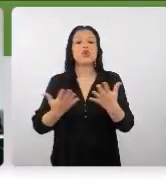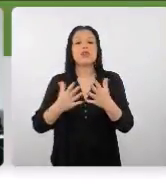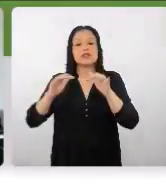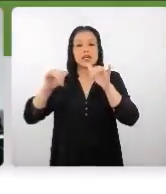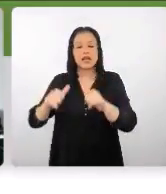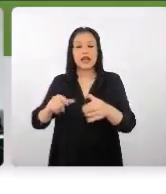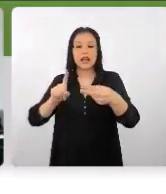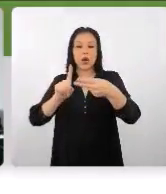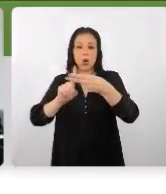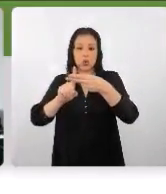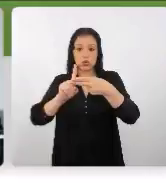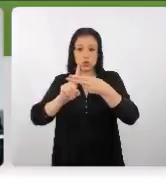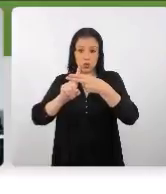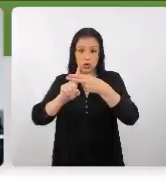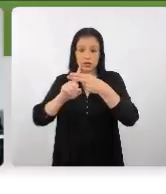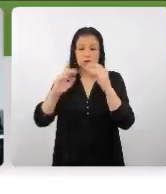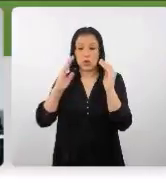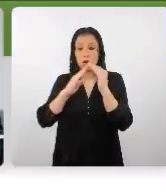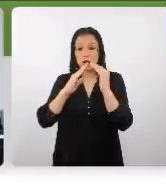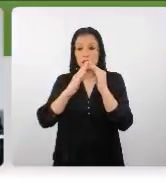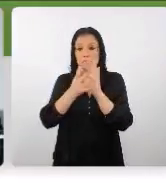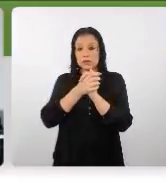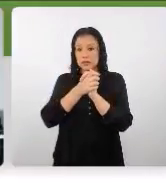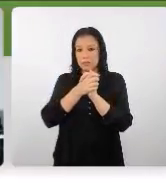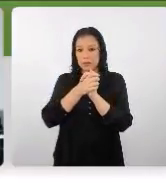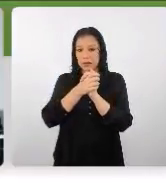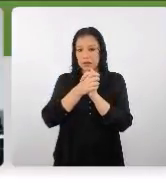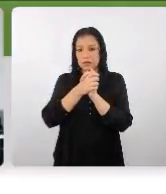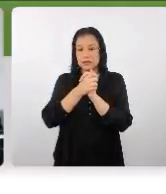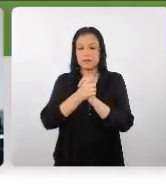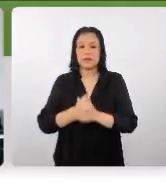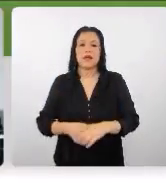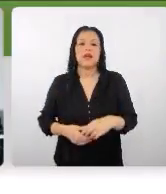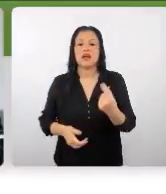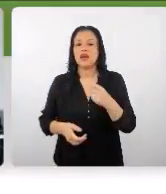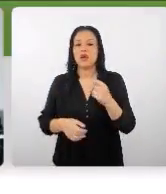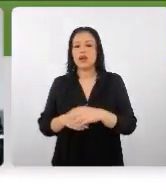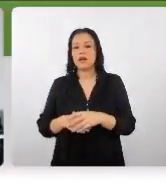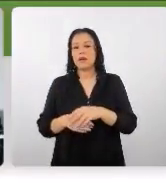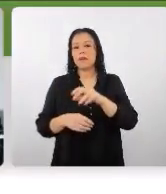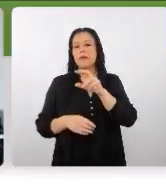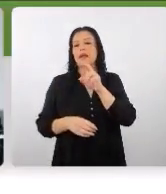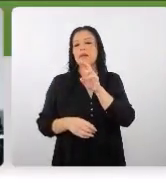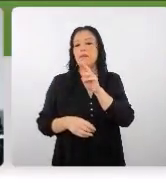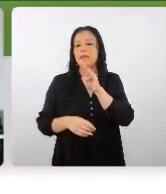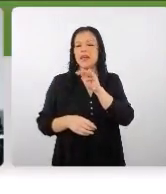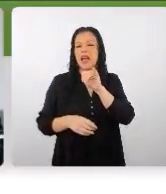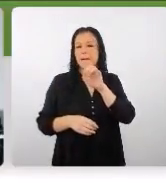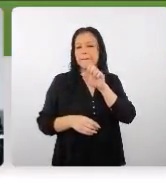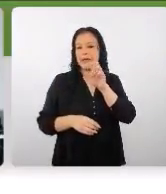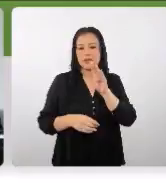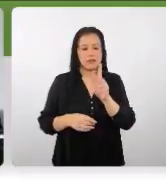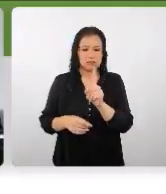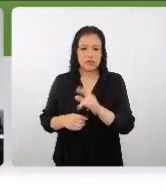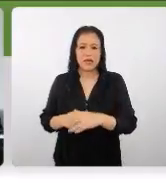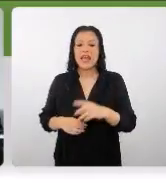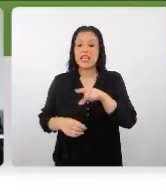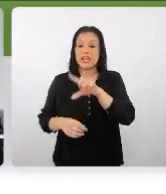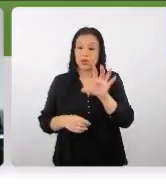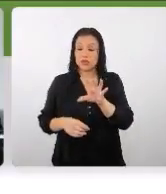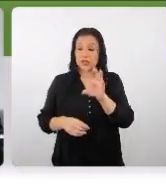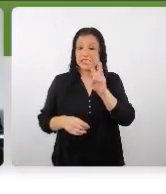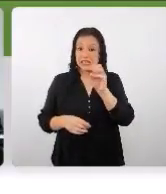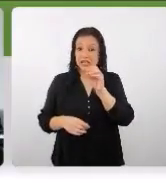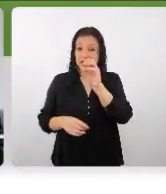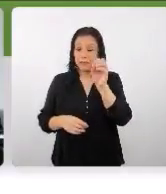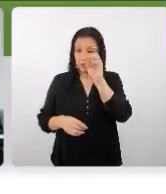en hoteles o casas de amigos en vez de los Airbnb. Y 60%